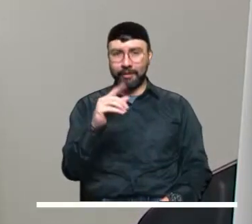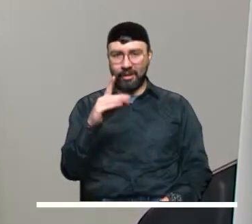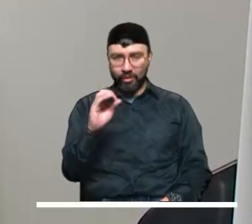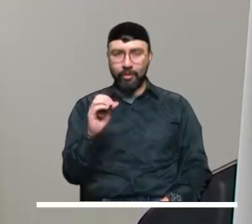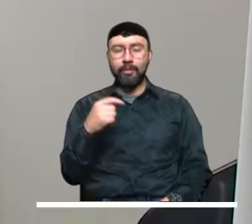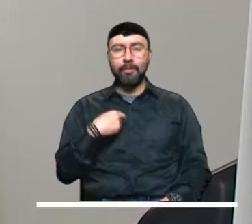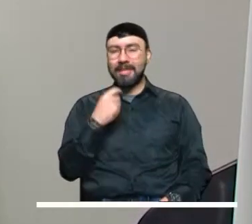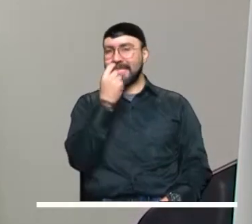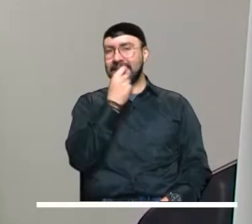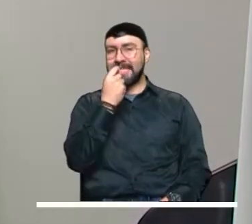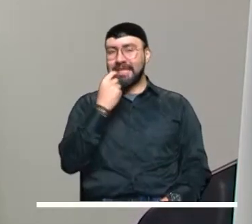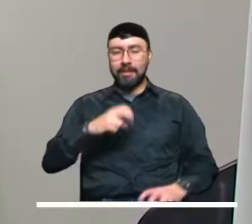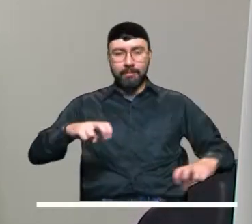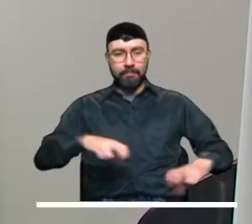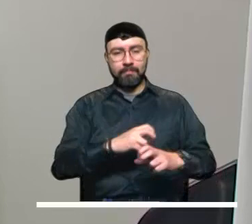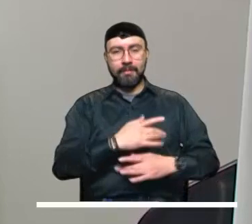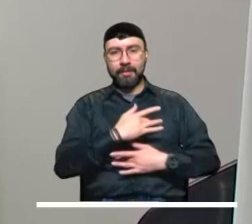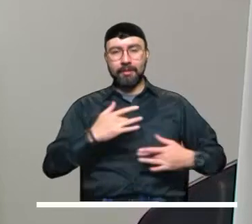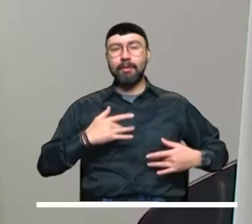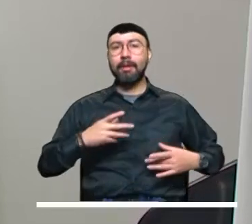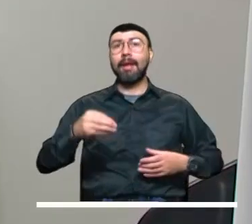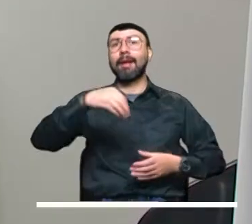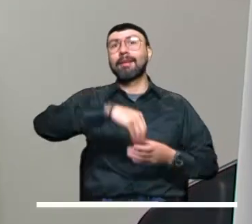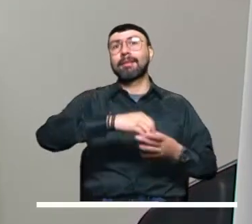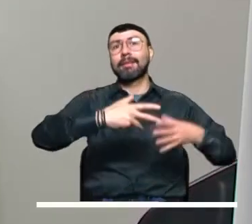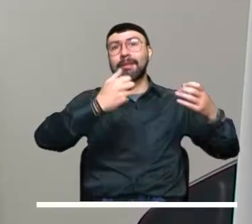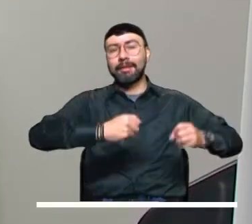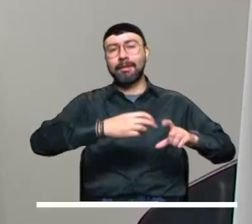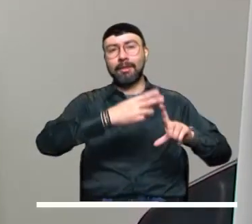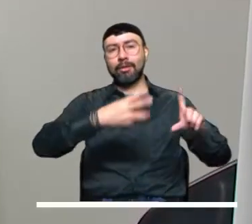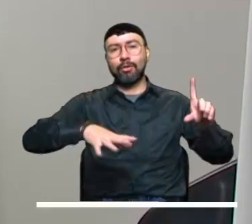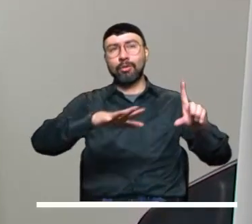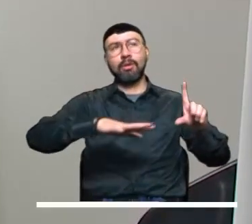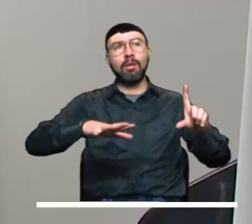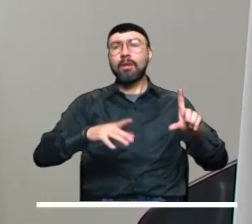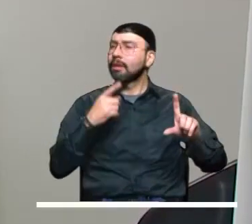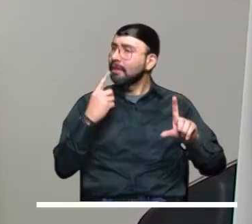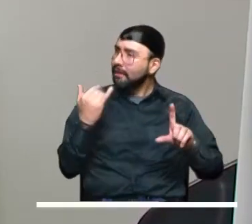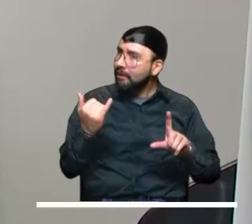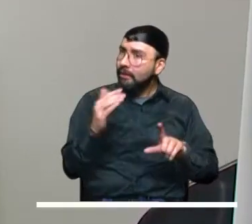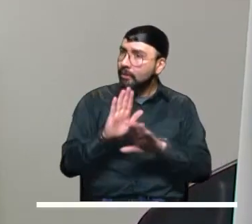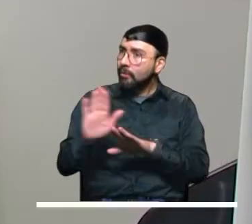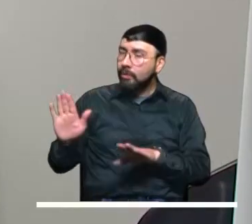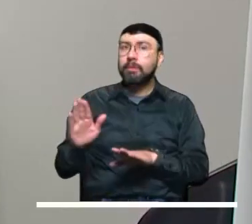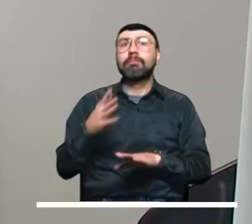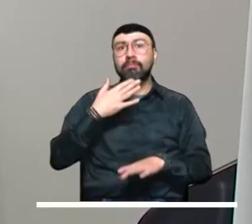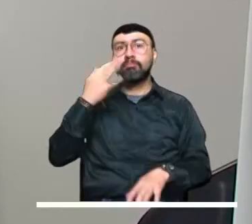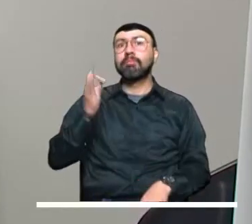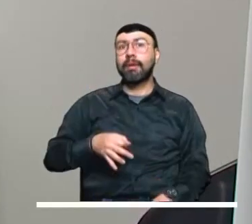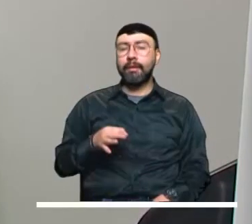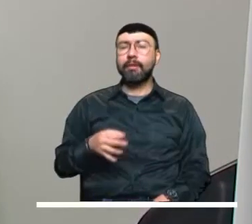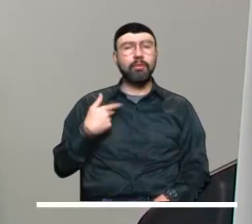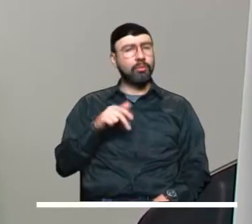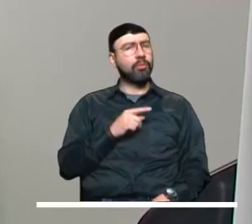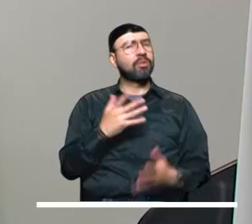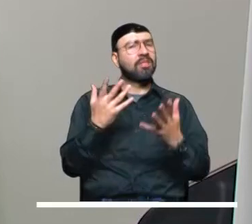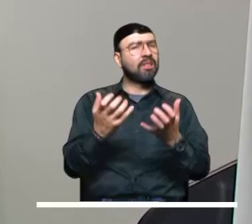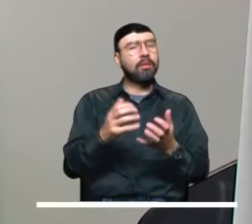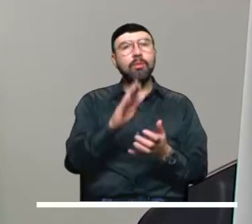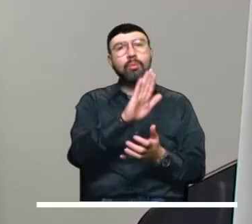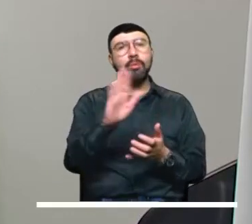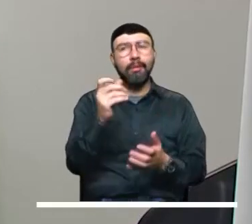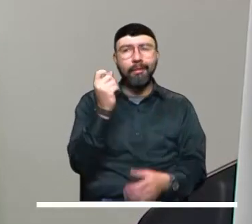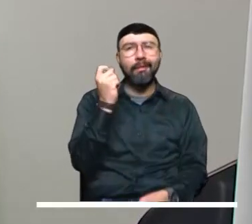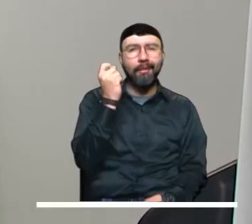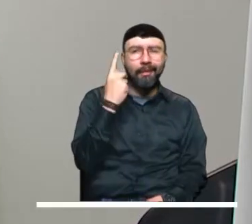Salud Dr. Rojas en sede Dos Quebradas. Lo que dicen mis compañeros, mis colegas, es muy cierto. Queremos que todos ustedes